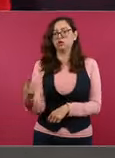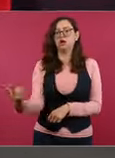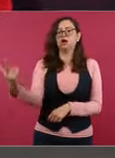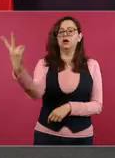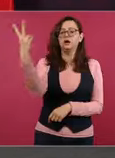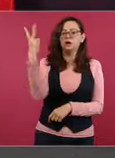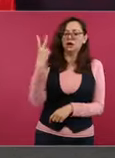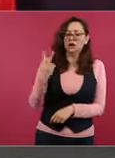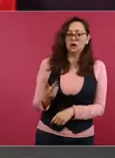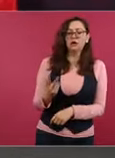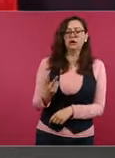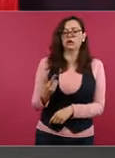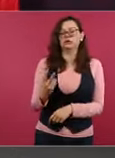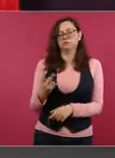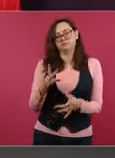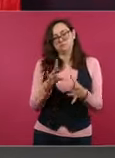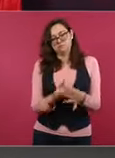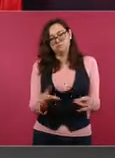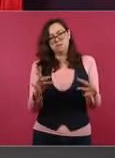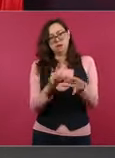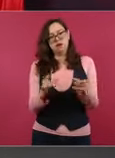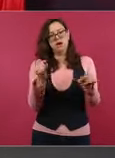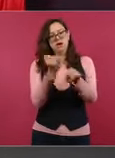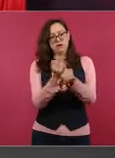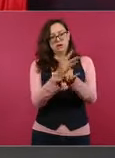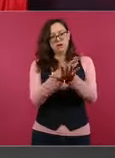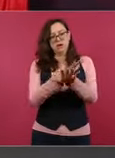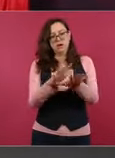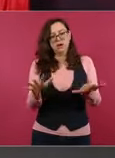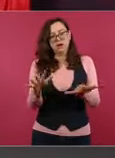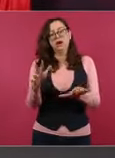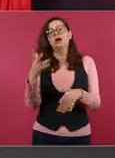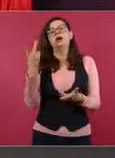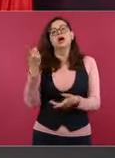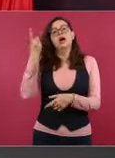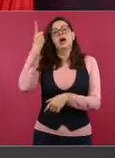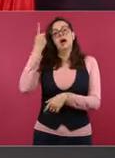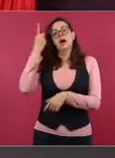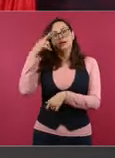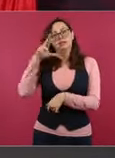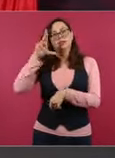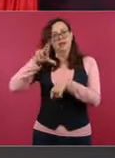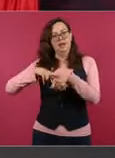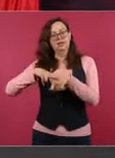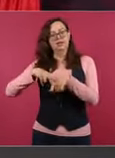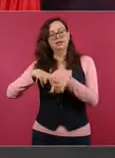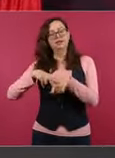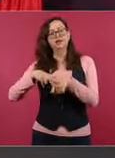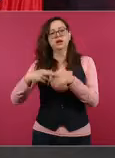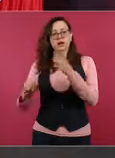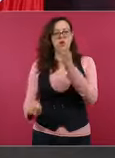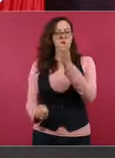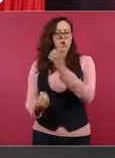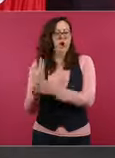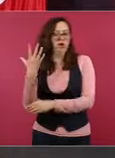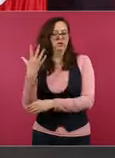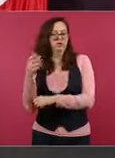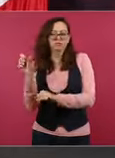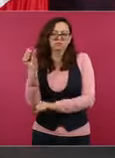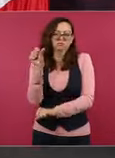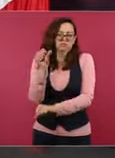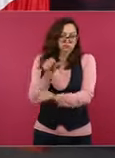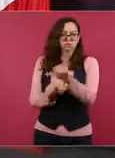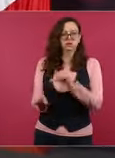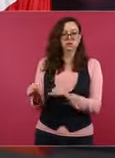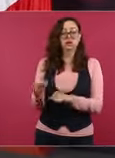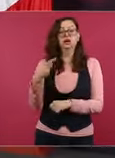el avance, y que el otro director, que también es un almirante de la Secretaría